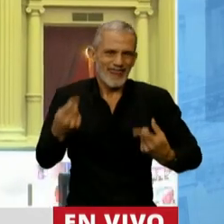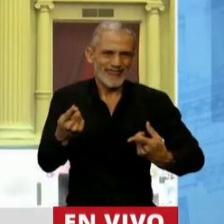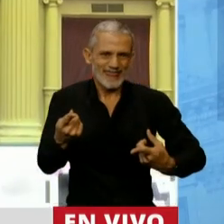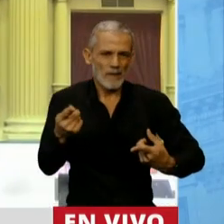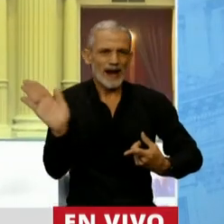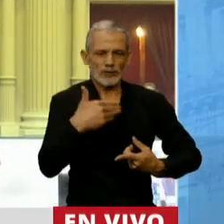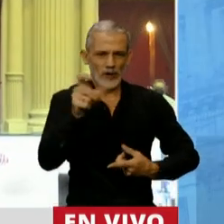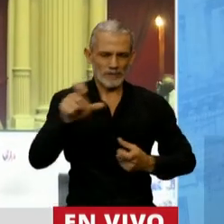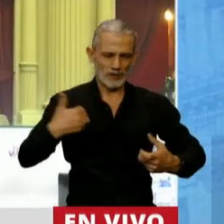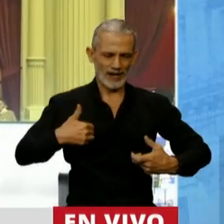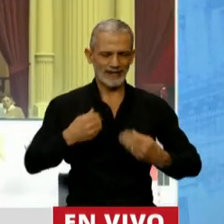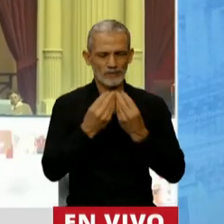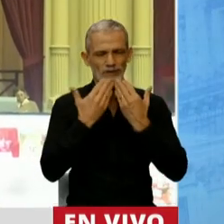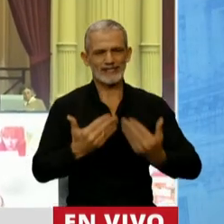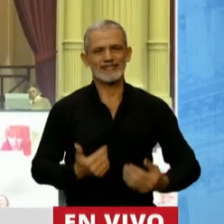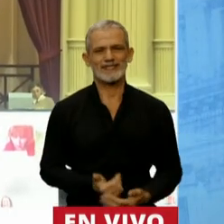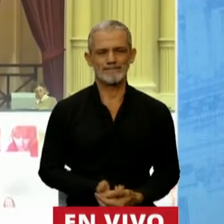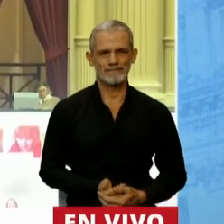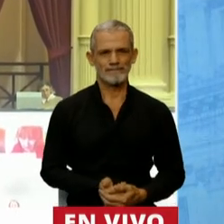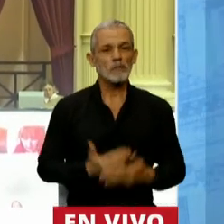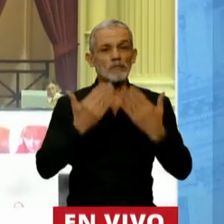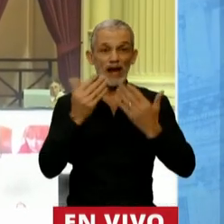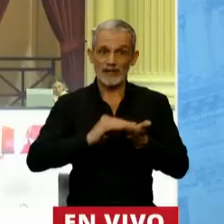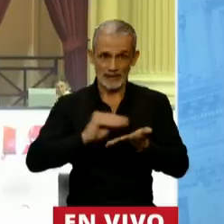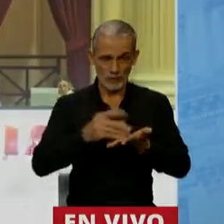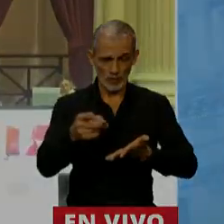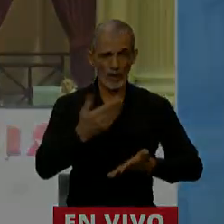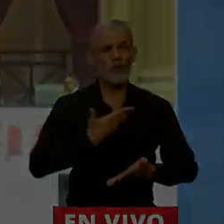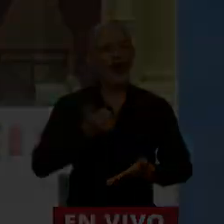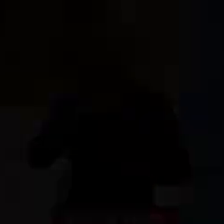efectiva a todos los argentinos. Muchas gracias, señor presidente. Gracias, diputado Facundo Moyano.